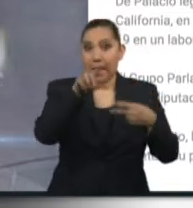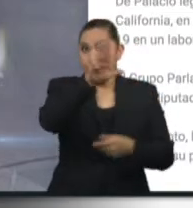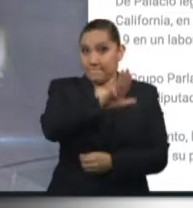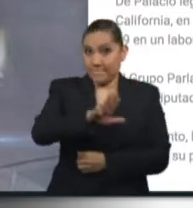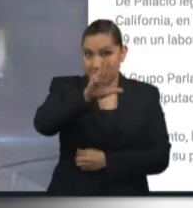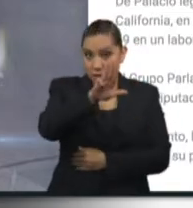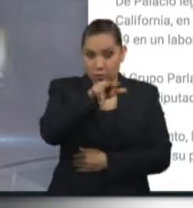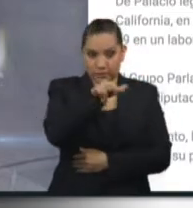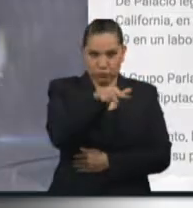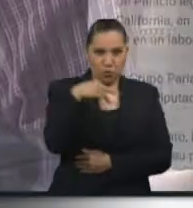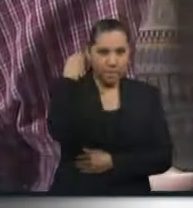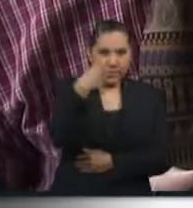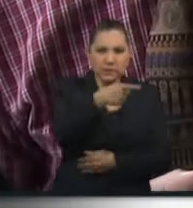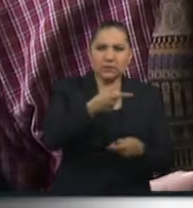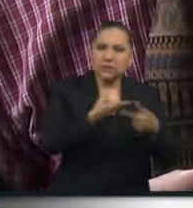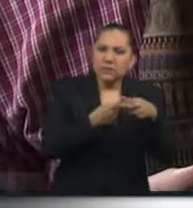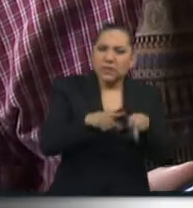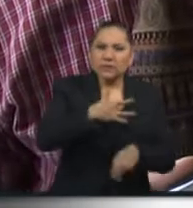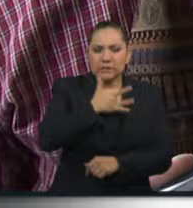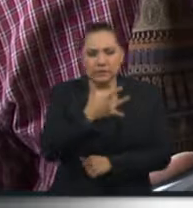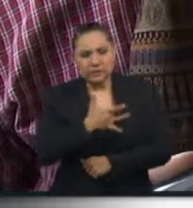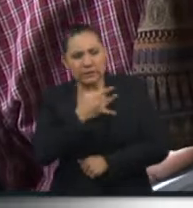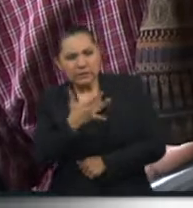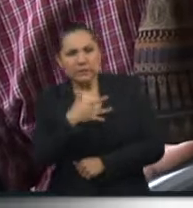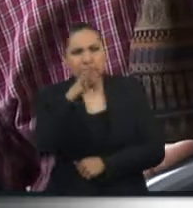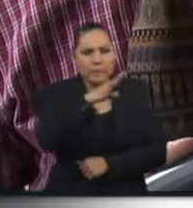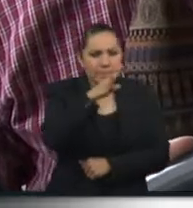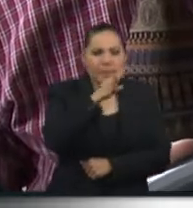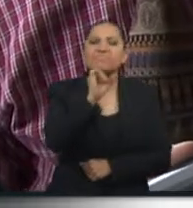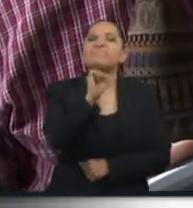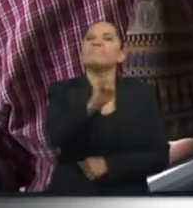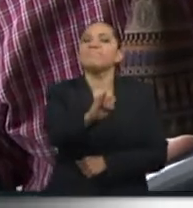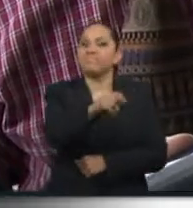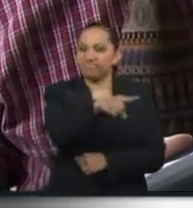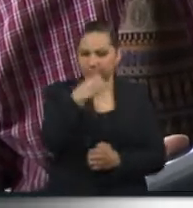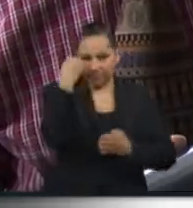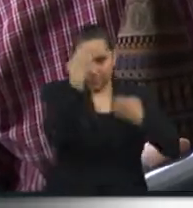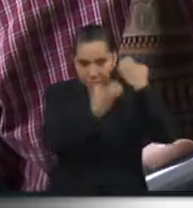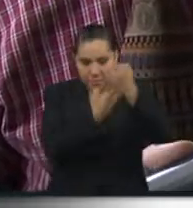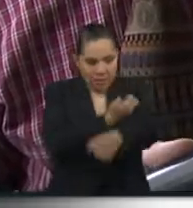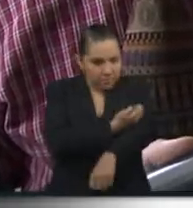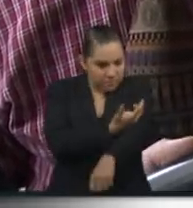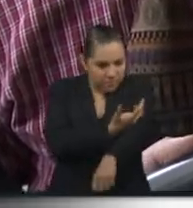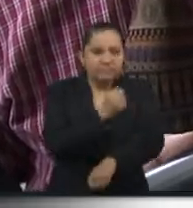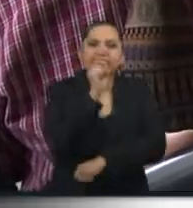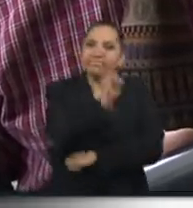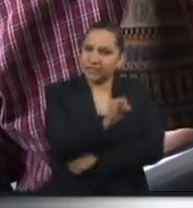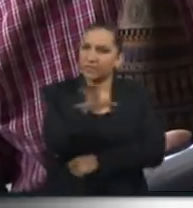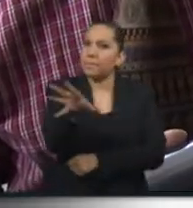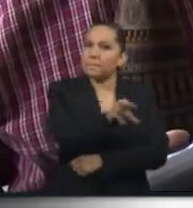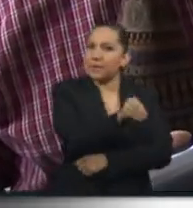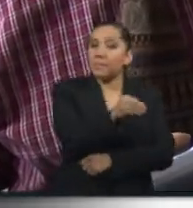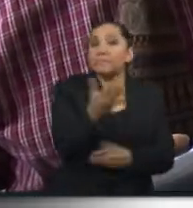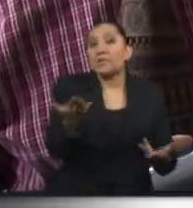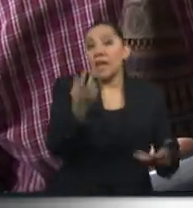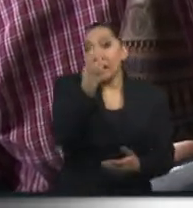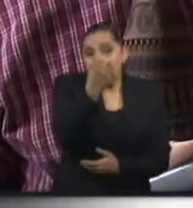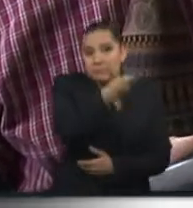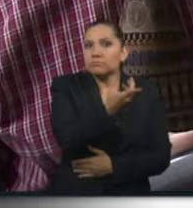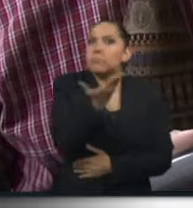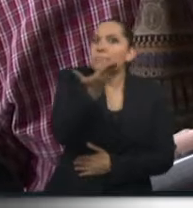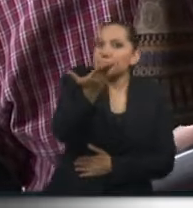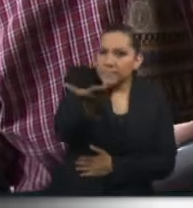de la enfermedad. Además, la fracción de Movimiento Ciudadano hizo un respetuoso llamado a las y los legisladores, así como a grupos de trabajo